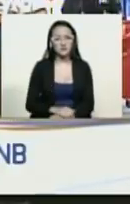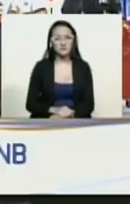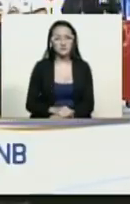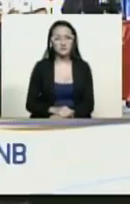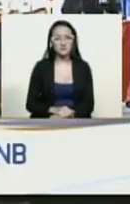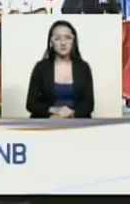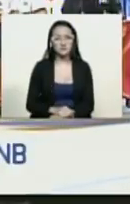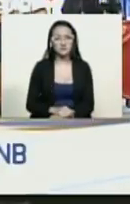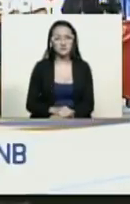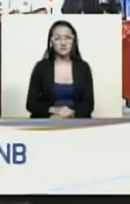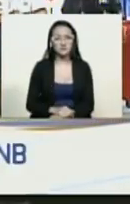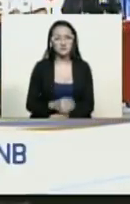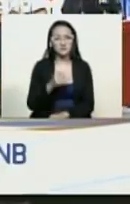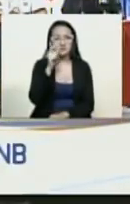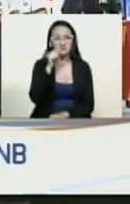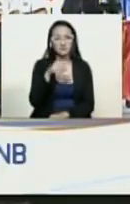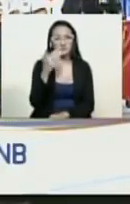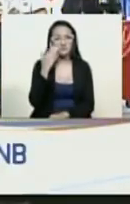Pérez Ampueda,